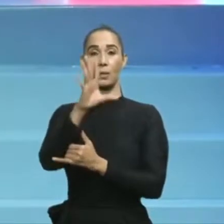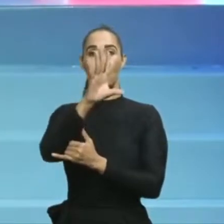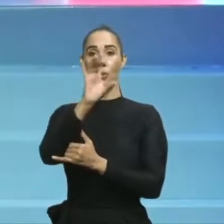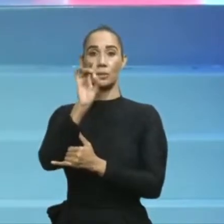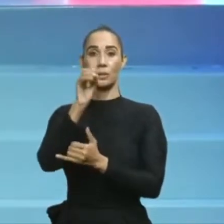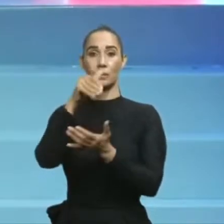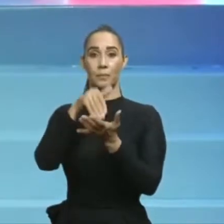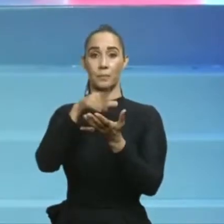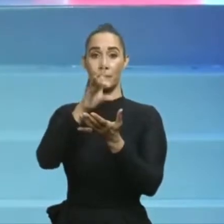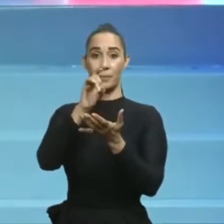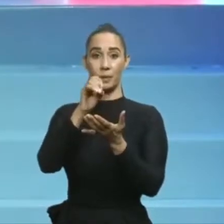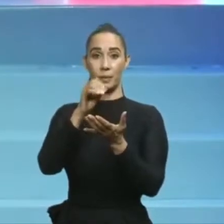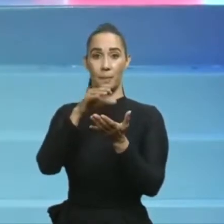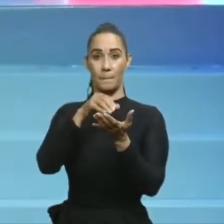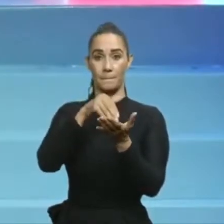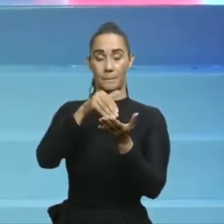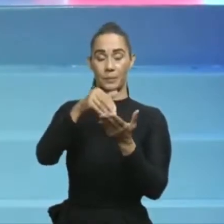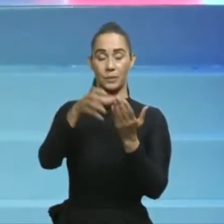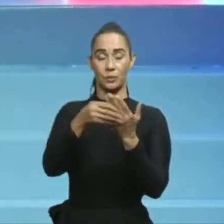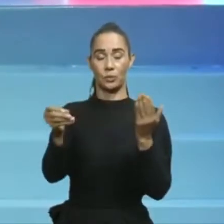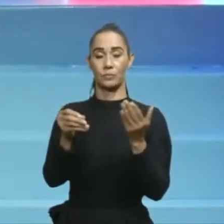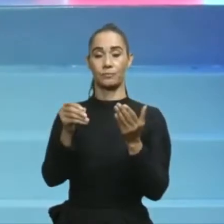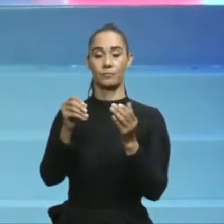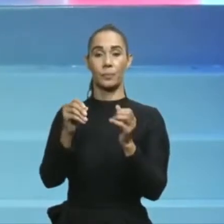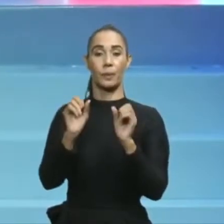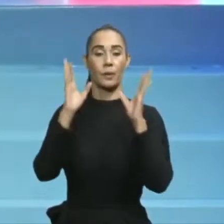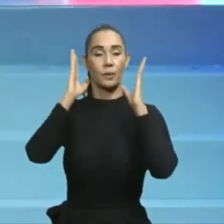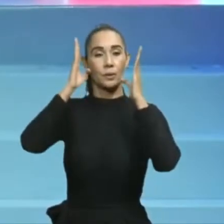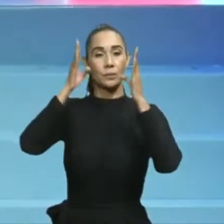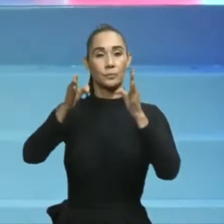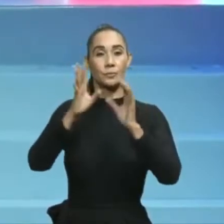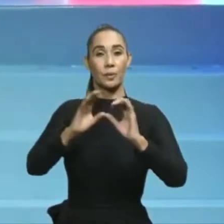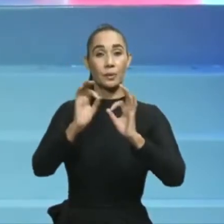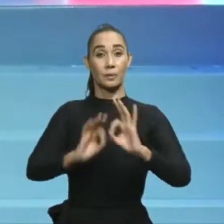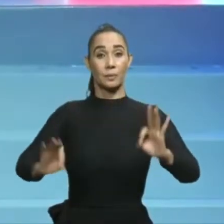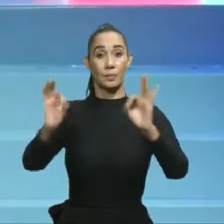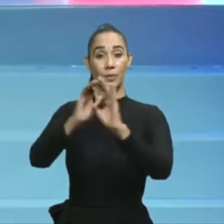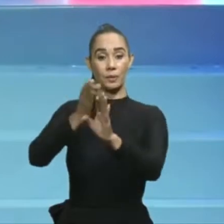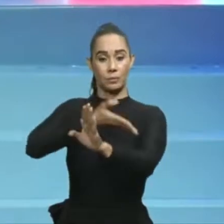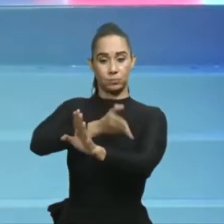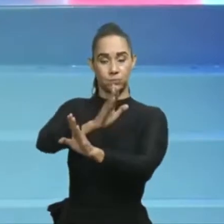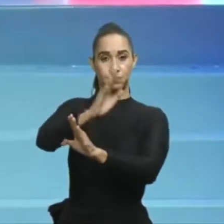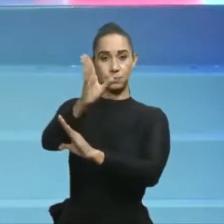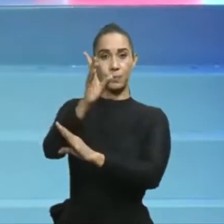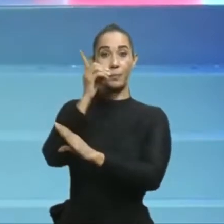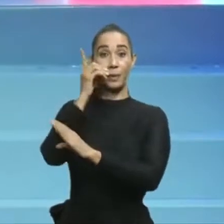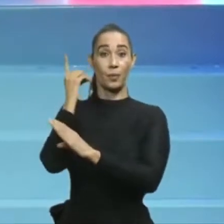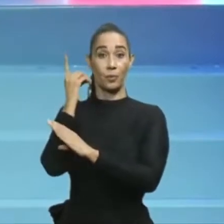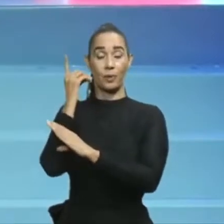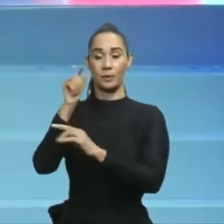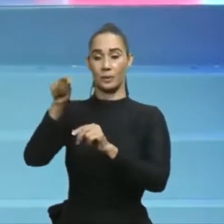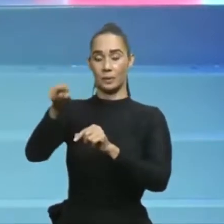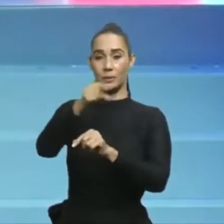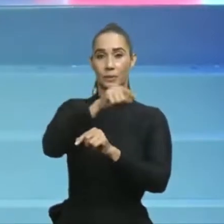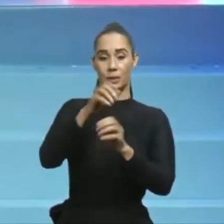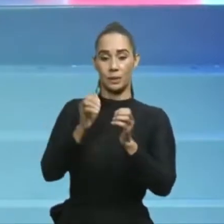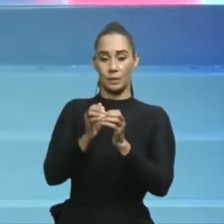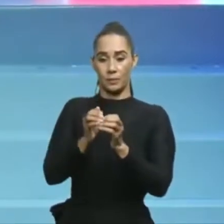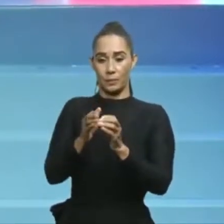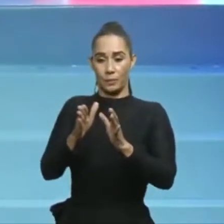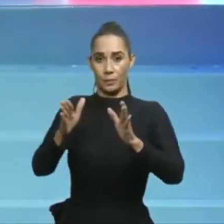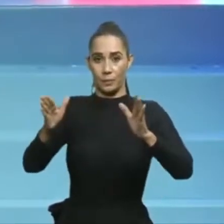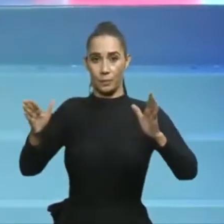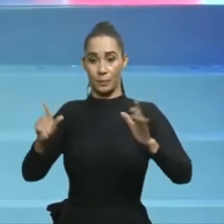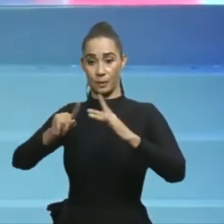estamos realizando la más importante intervención de la autopista duarte en distintos puntos que incluyen la ampliación desde el